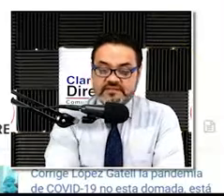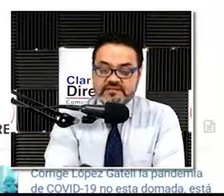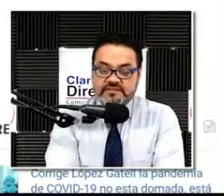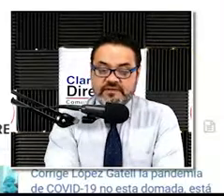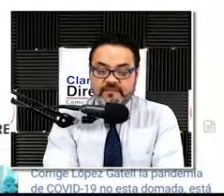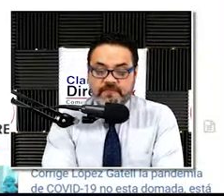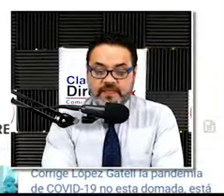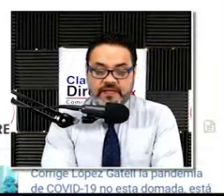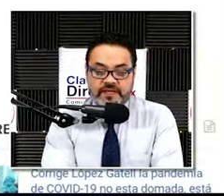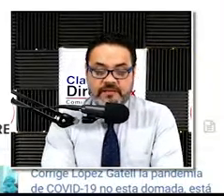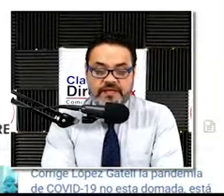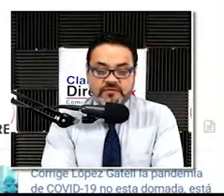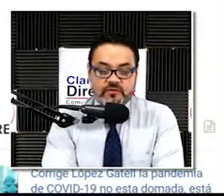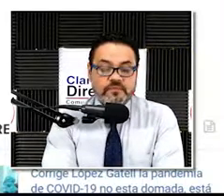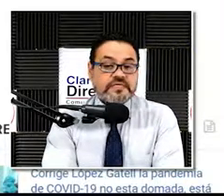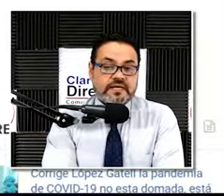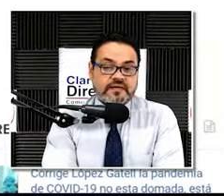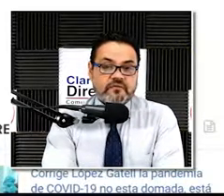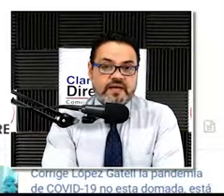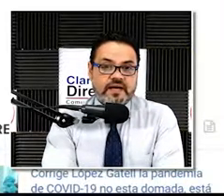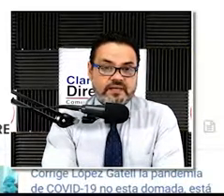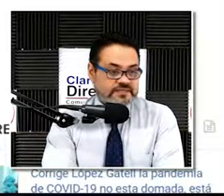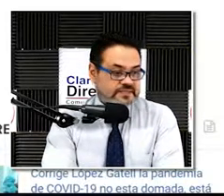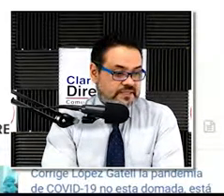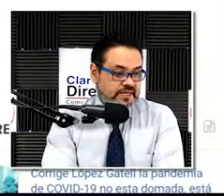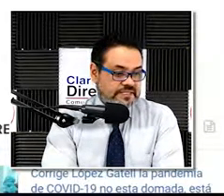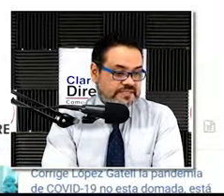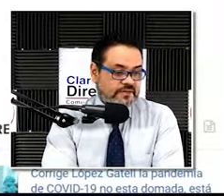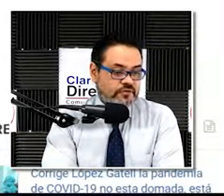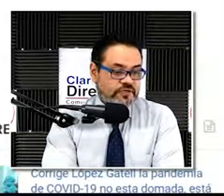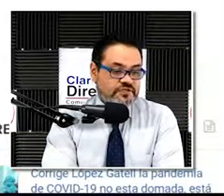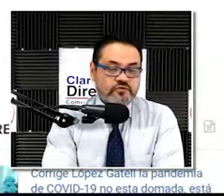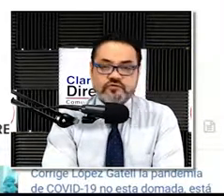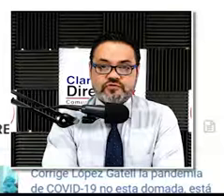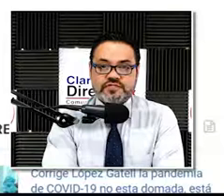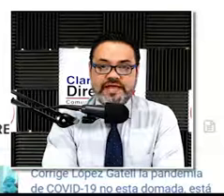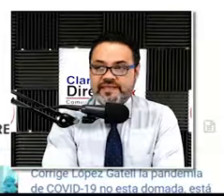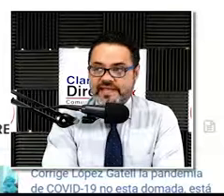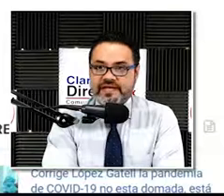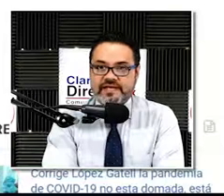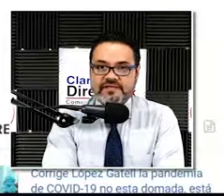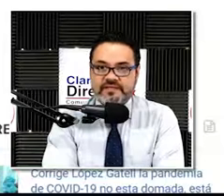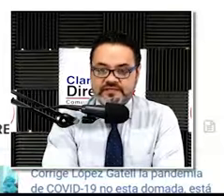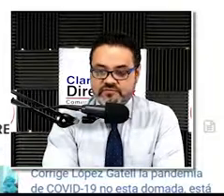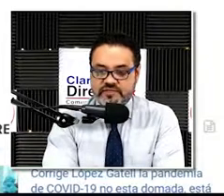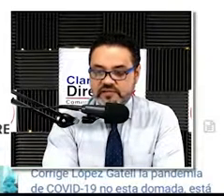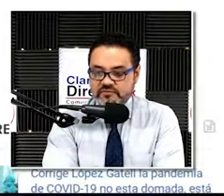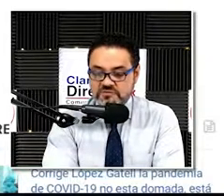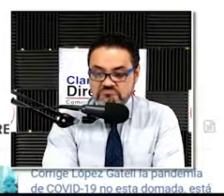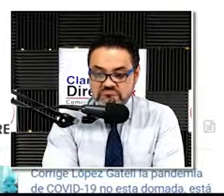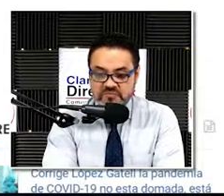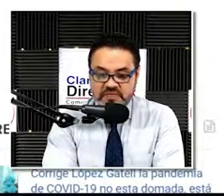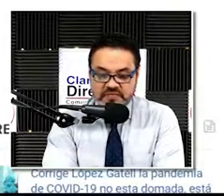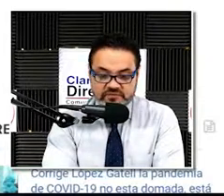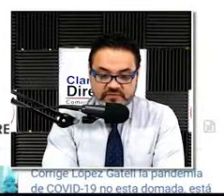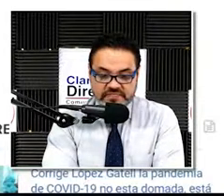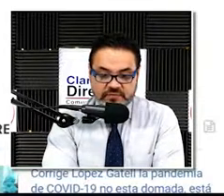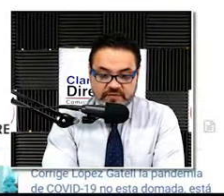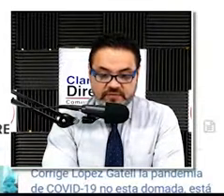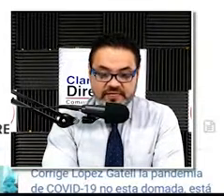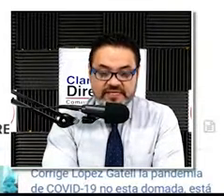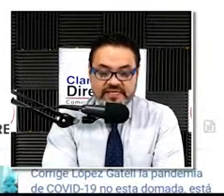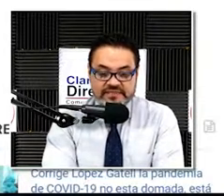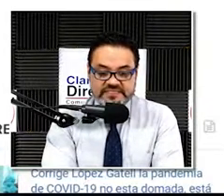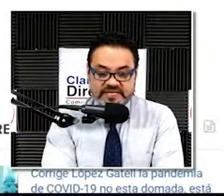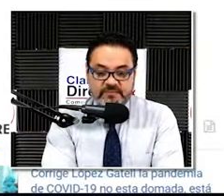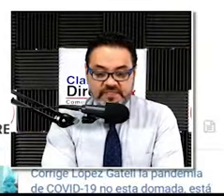actividades. El metro comienza a recuperar esta ebullición social diaria que tiene de ciudadanos. Y eso es lo que se ha